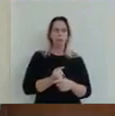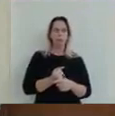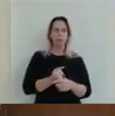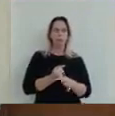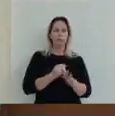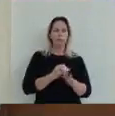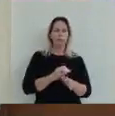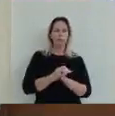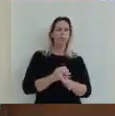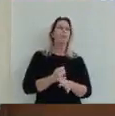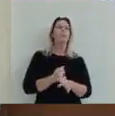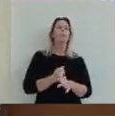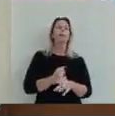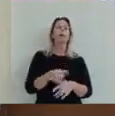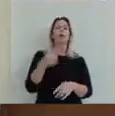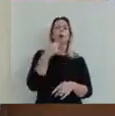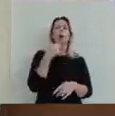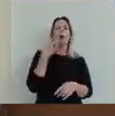mantener dentro